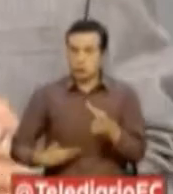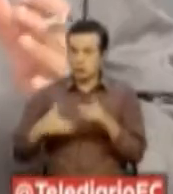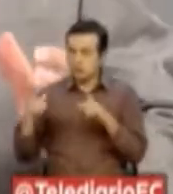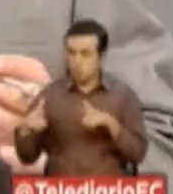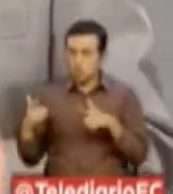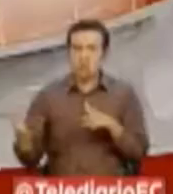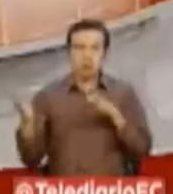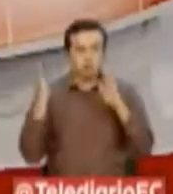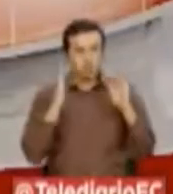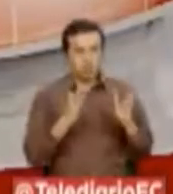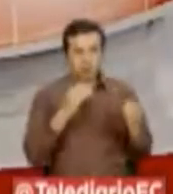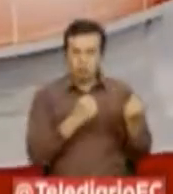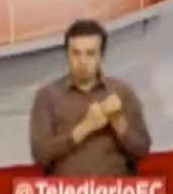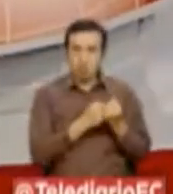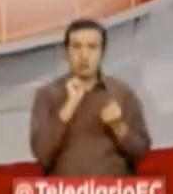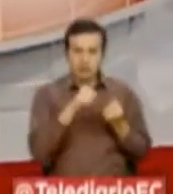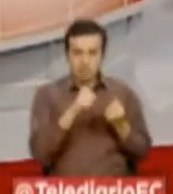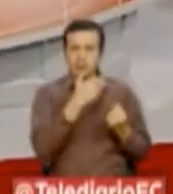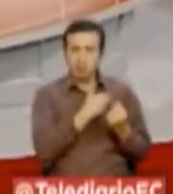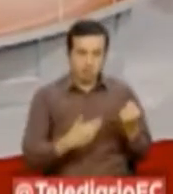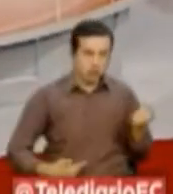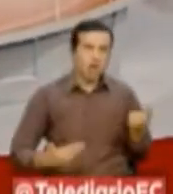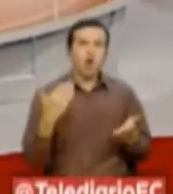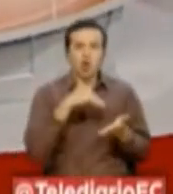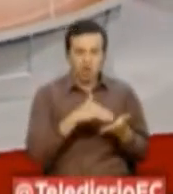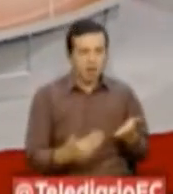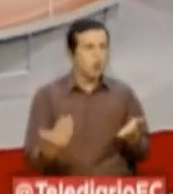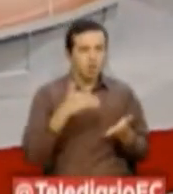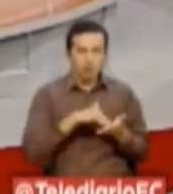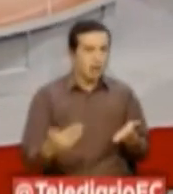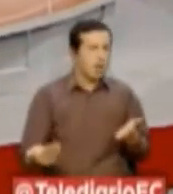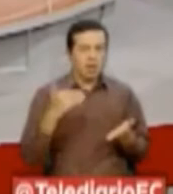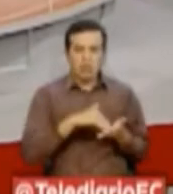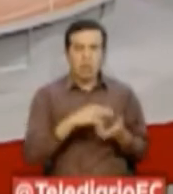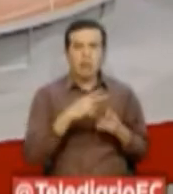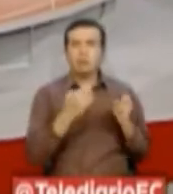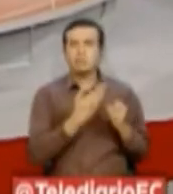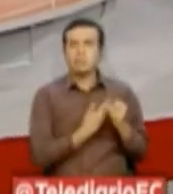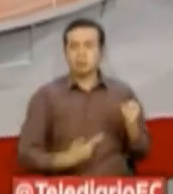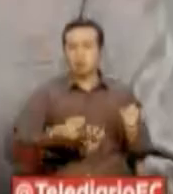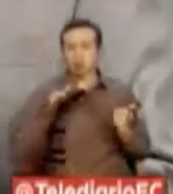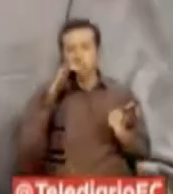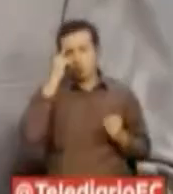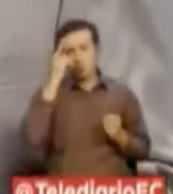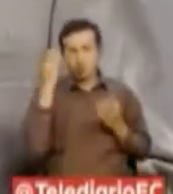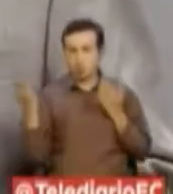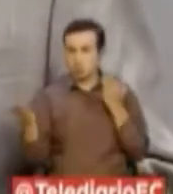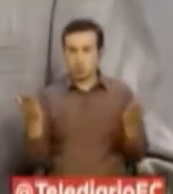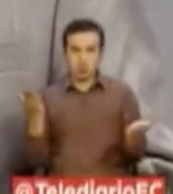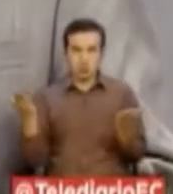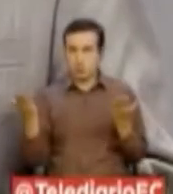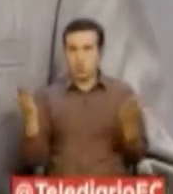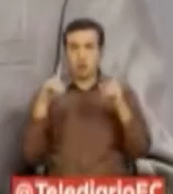y otra a favor de la reelección indefinida la del ex presidente de la república rafael correa este dilema es